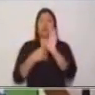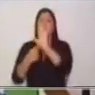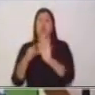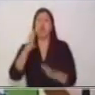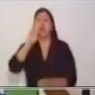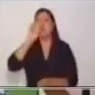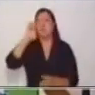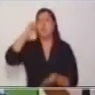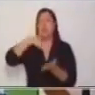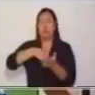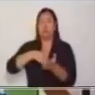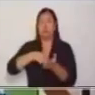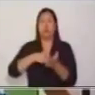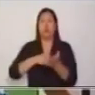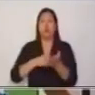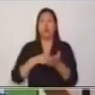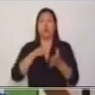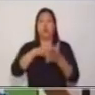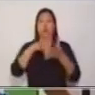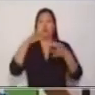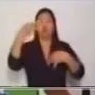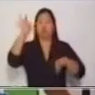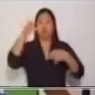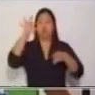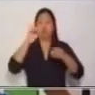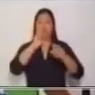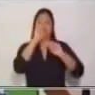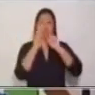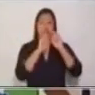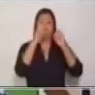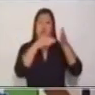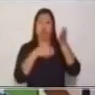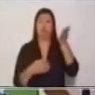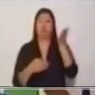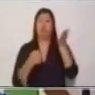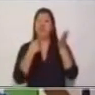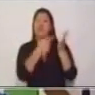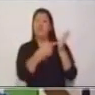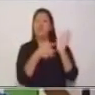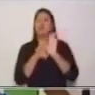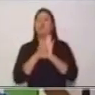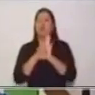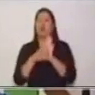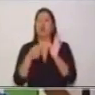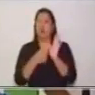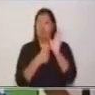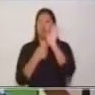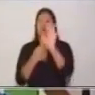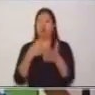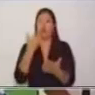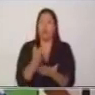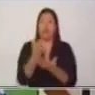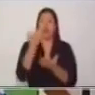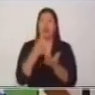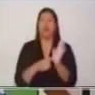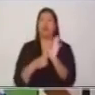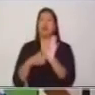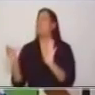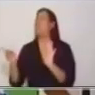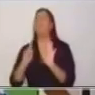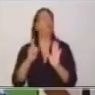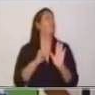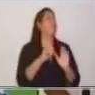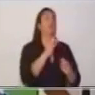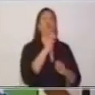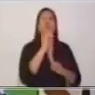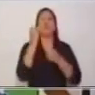encuestas. Entonces nos está ejemplificando y nos está diciendo de dónde sacó esta información para que nosotros también vayamos